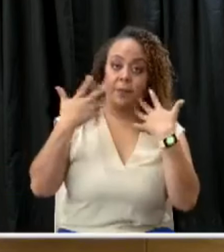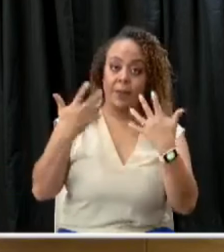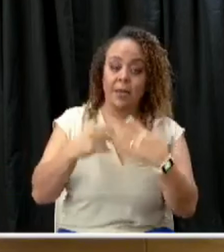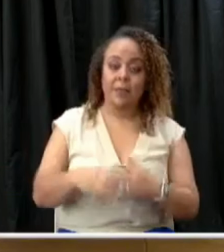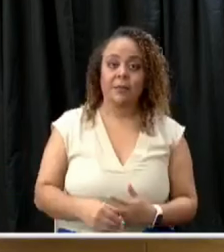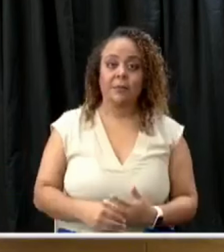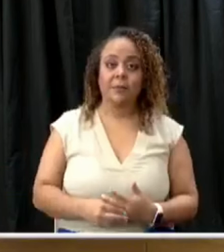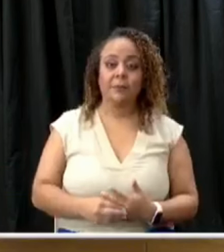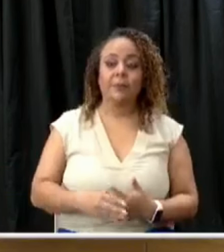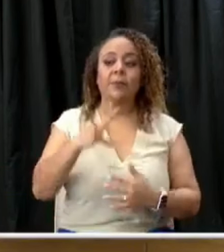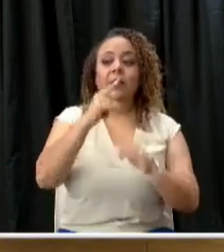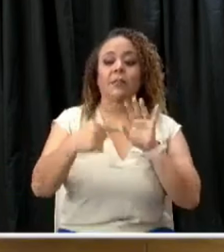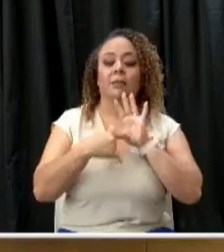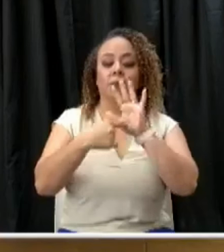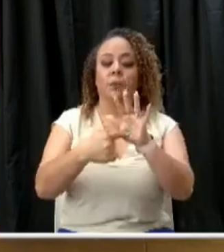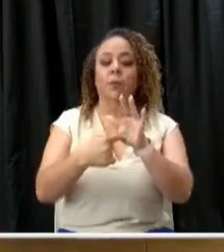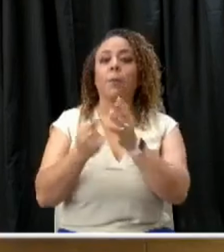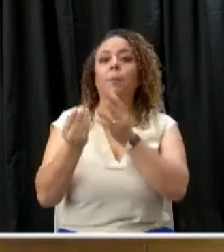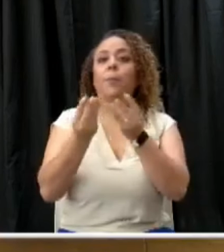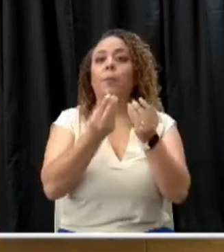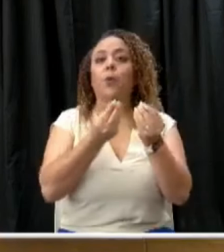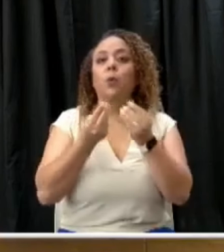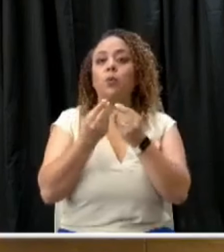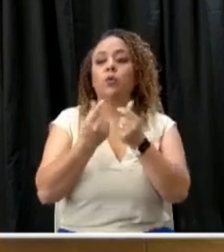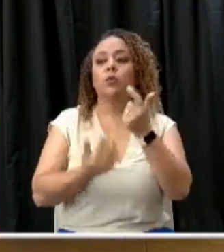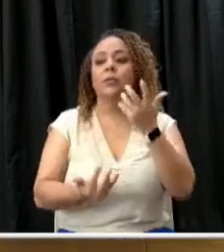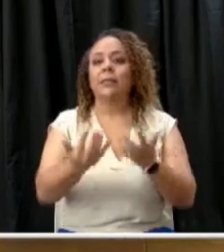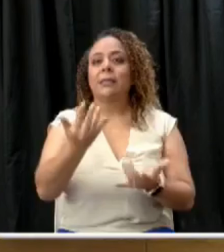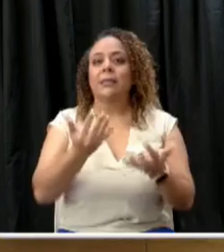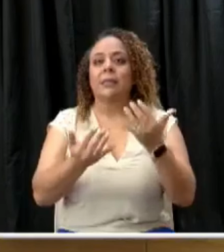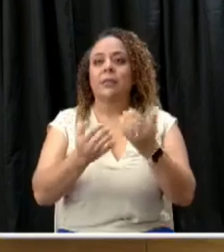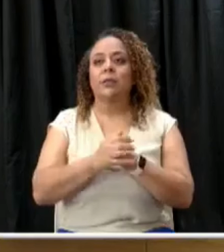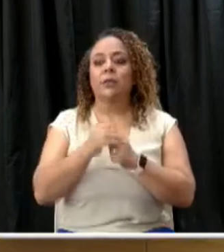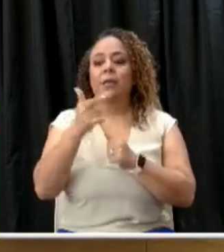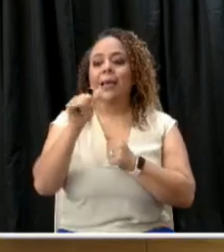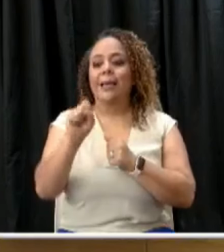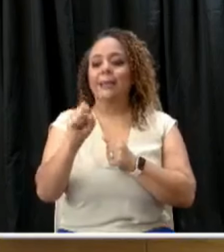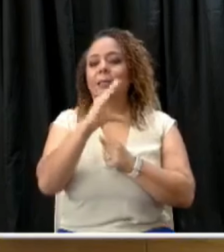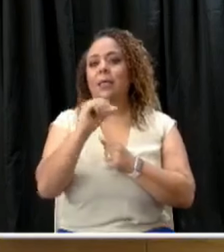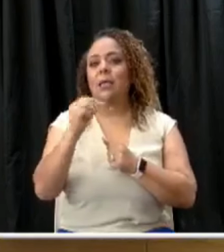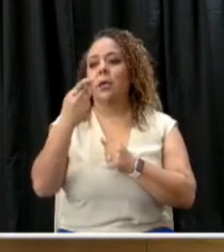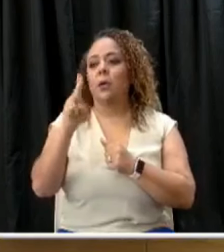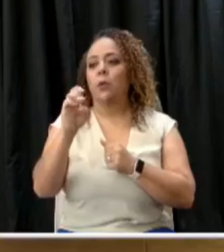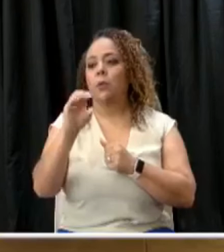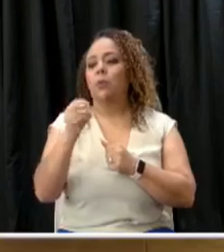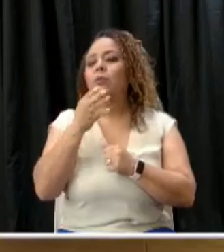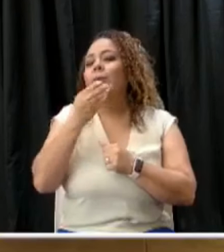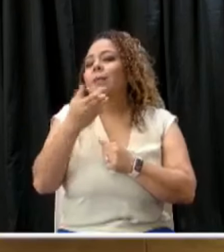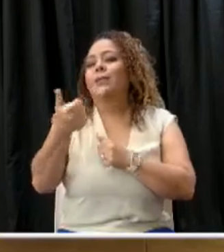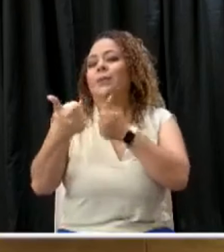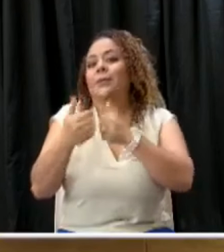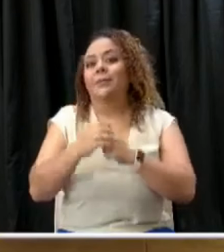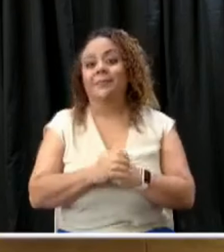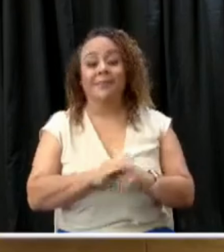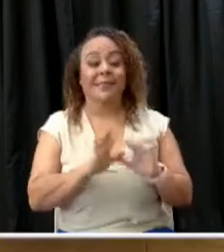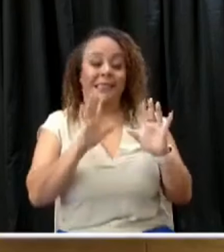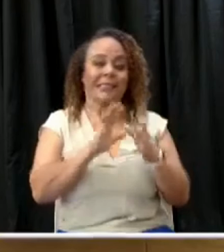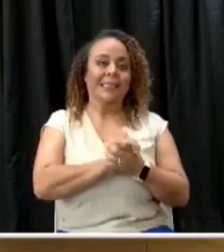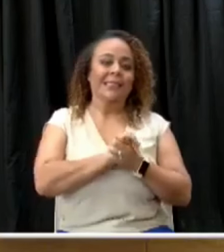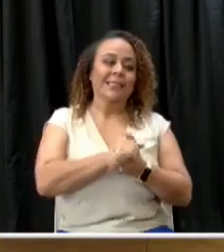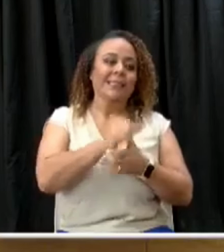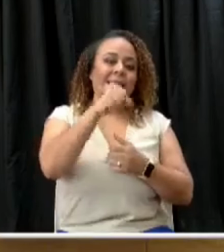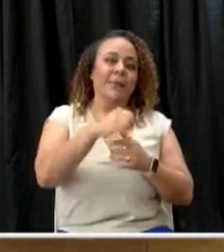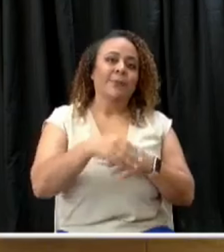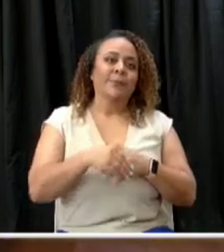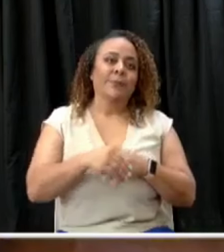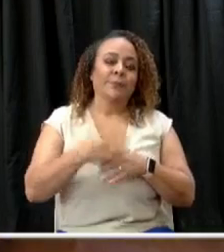y exposición a productos del incendio, gases y humo. ¿Cuál sería la recomendación? Sí, bueno,